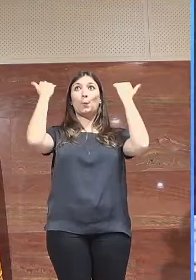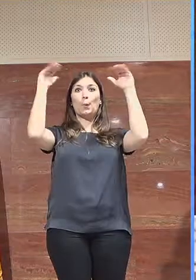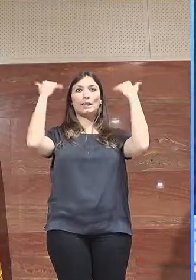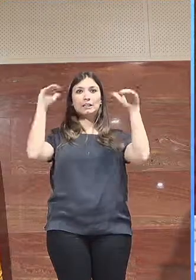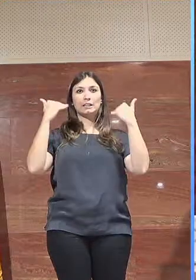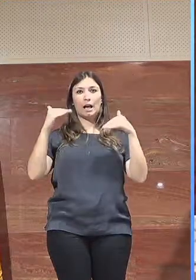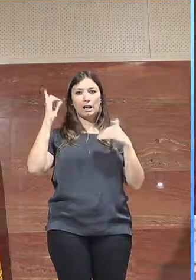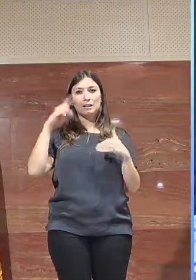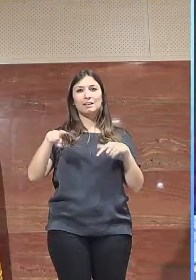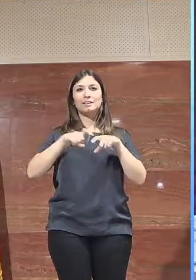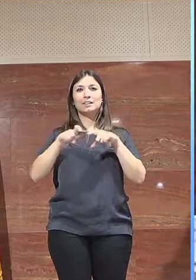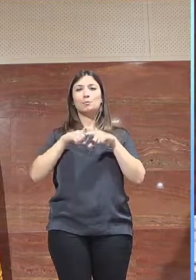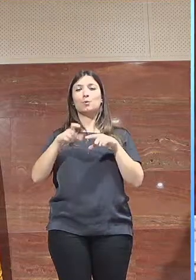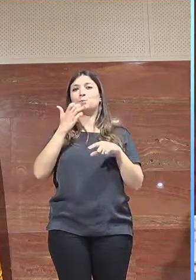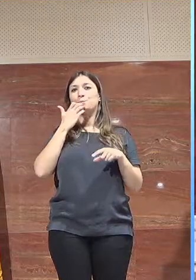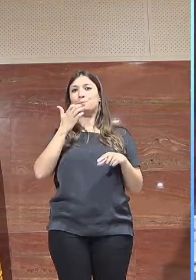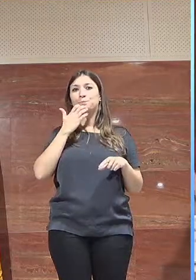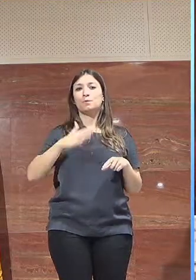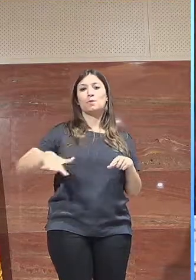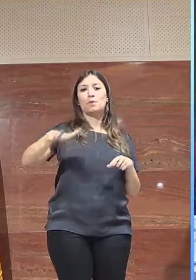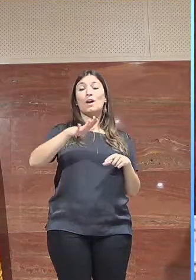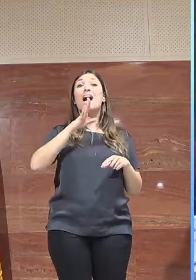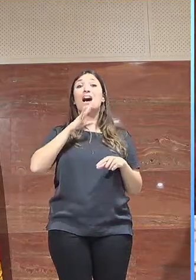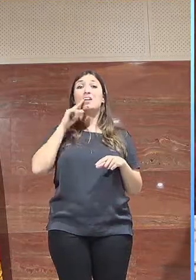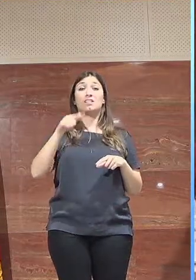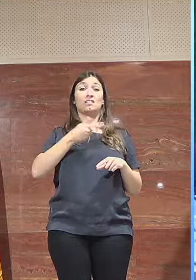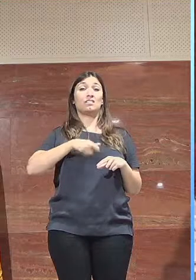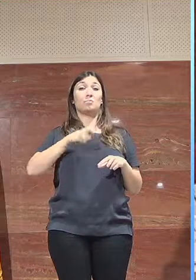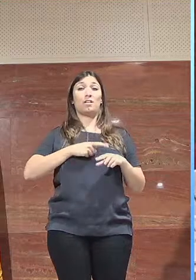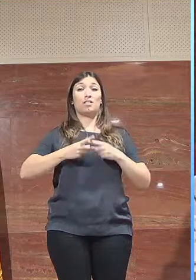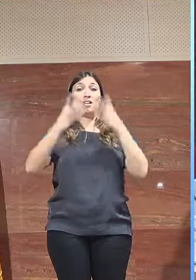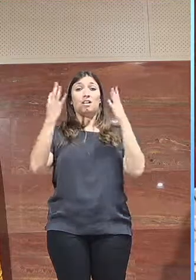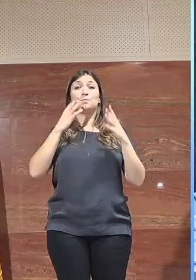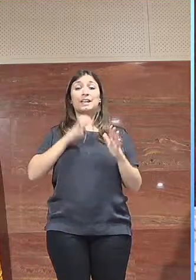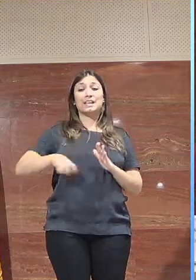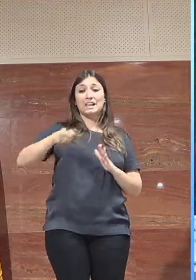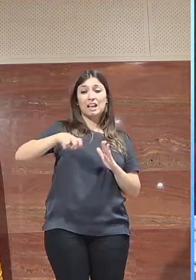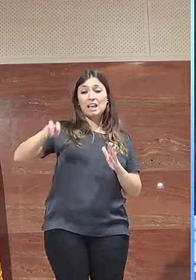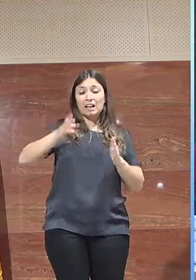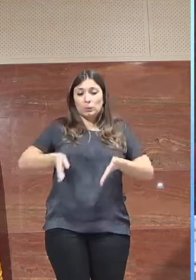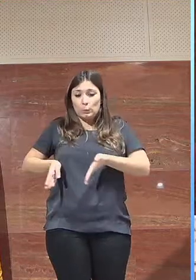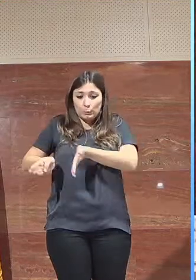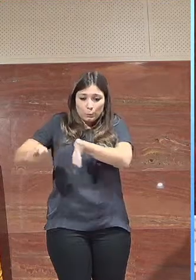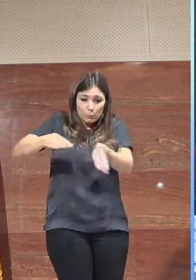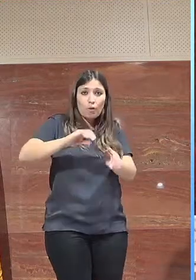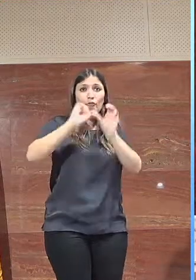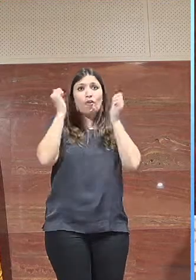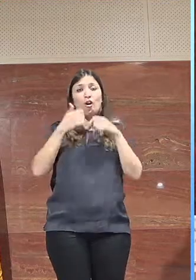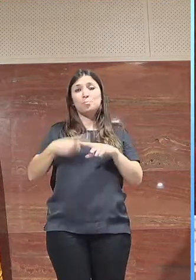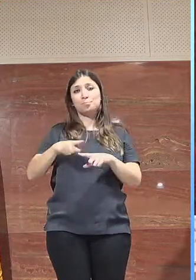los descansillos intermedios. En el parque de viviendas de este país, pues los rellanos en las escaleras suelen ser exiguos y bueno, pues llaman la